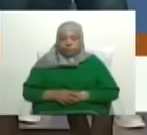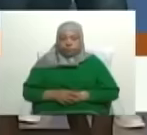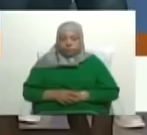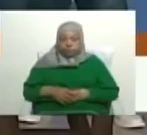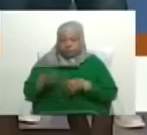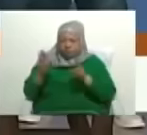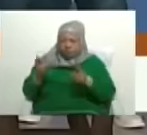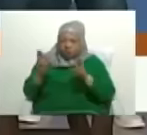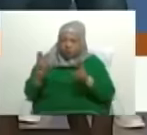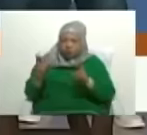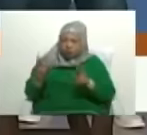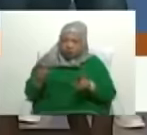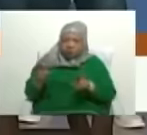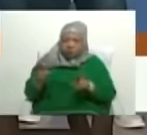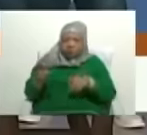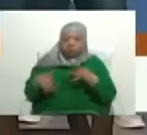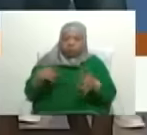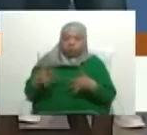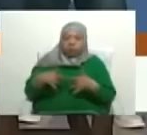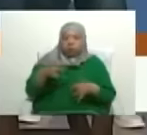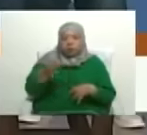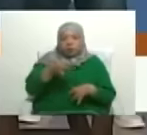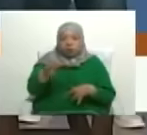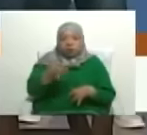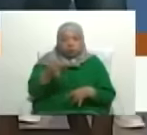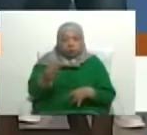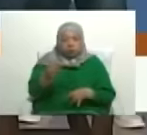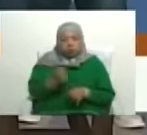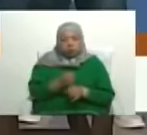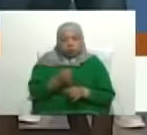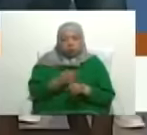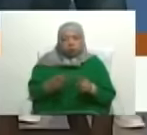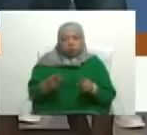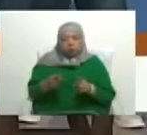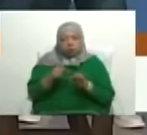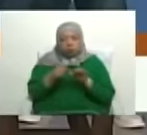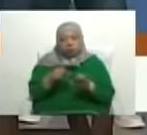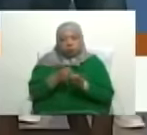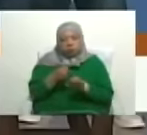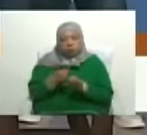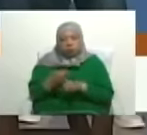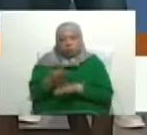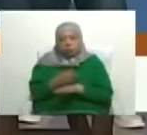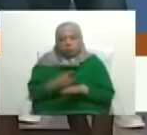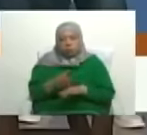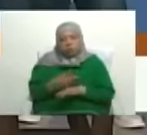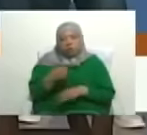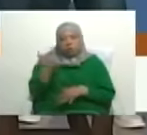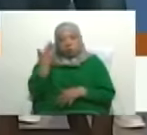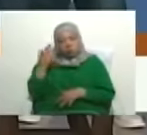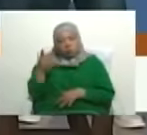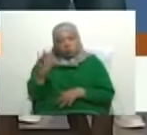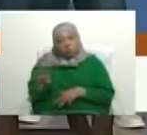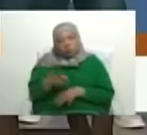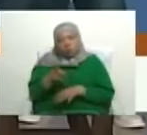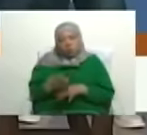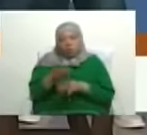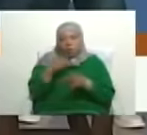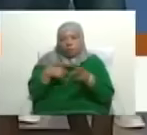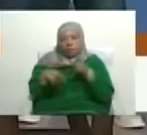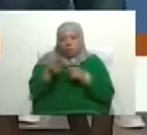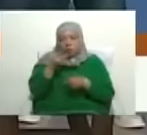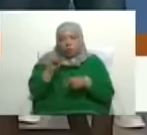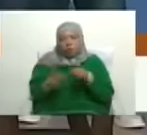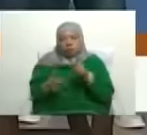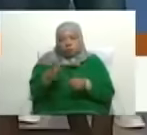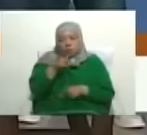ojalá, y sea cierto, pero las cosas no parecen ir por muy buen camino porque por lo menos hubieran podido habernos preguntado. Al